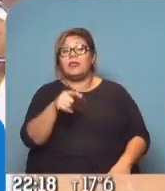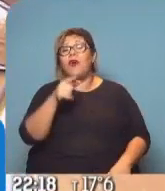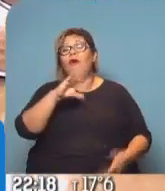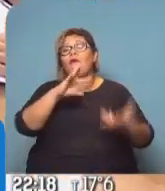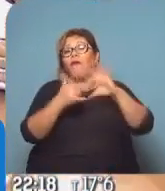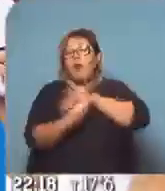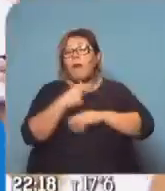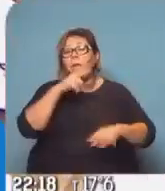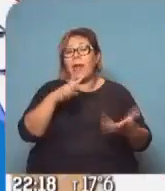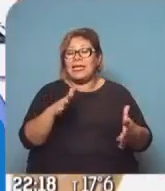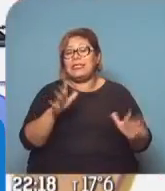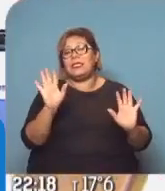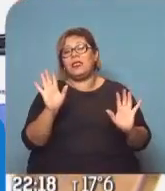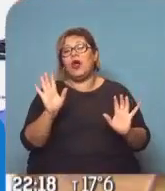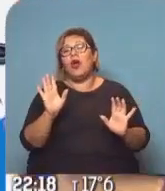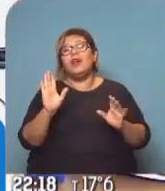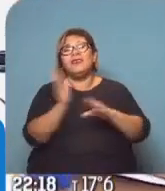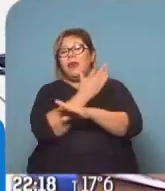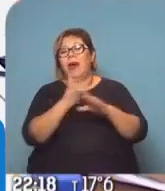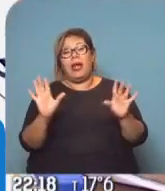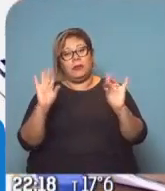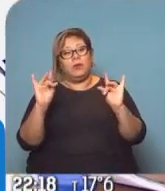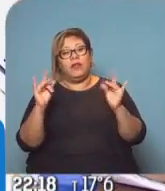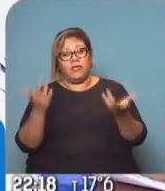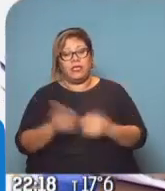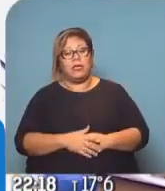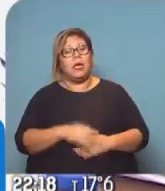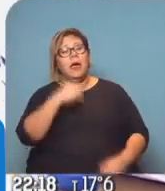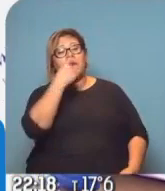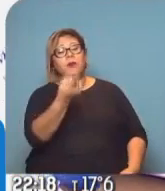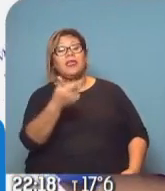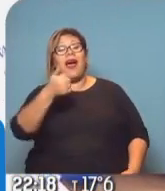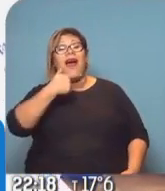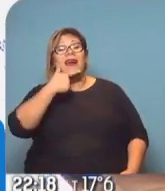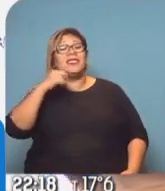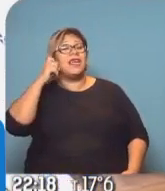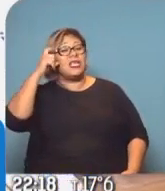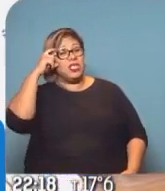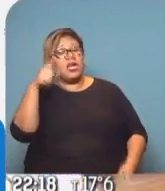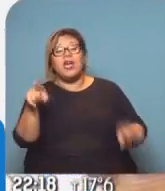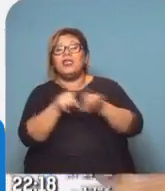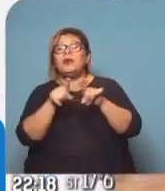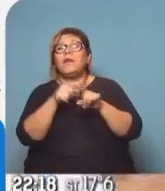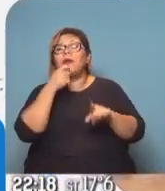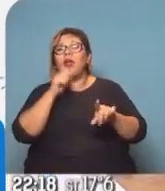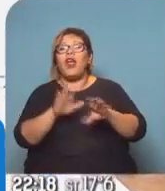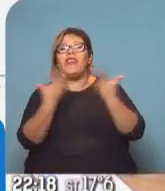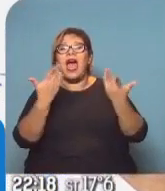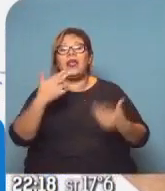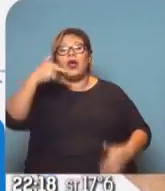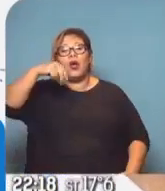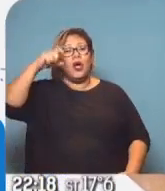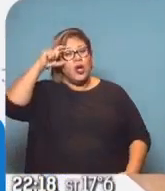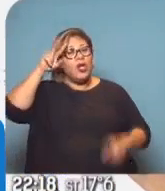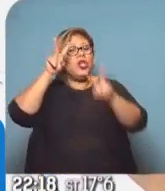comparándolo con lo que hacemos los demás periodistas. Lo que hizo Assange es exactamente lo mismo que hace el New York Times por nombrar un